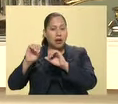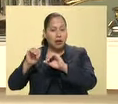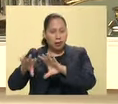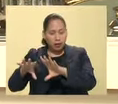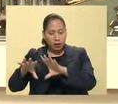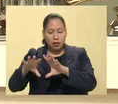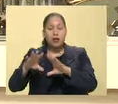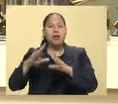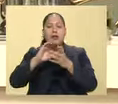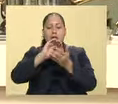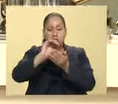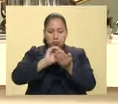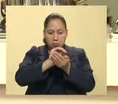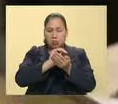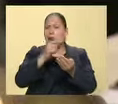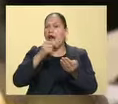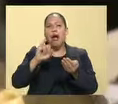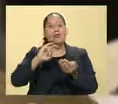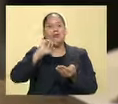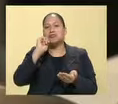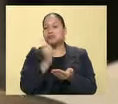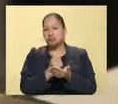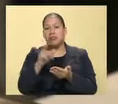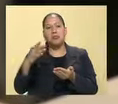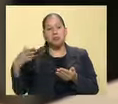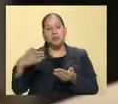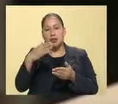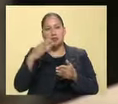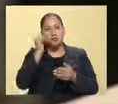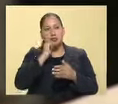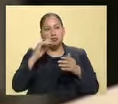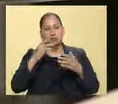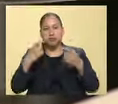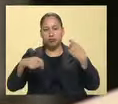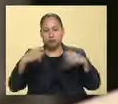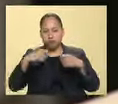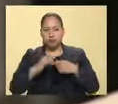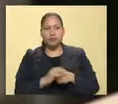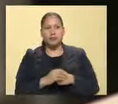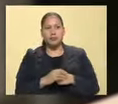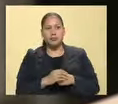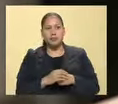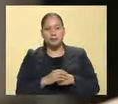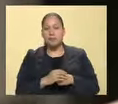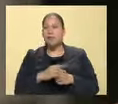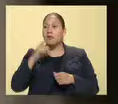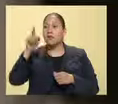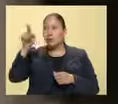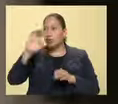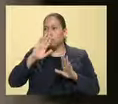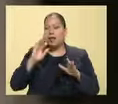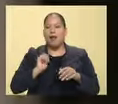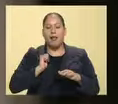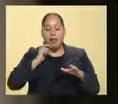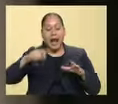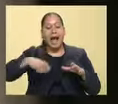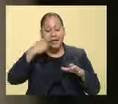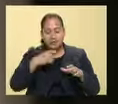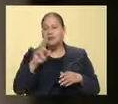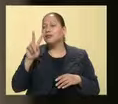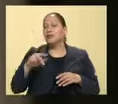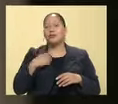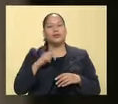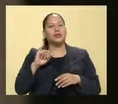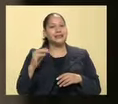a tomar. Ok. Entonces, pues más fácil. Muy buena se ve esta pastita. No, bueno, ya, tú ya vas a desayunar. Yo sí, la verdad. Vamos